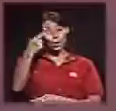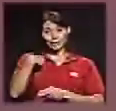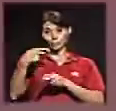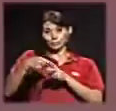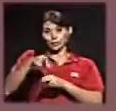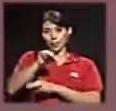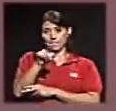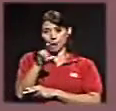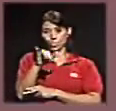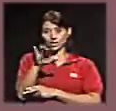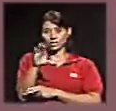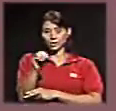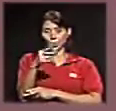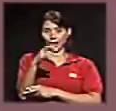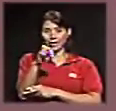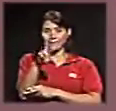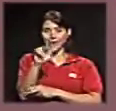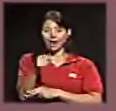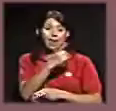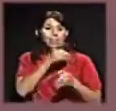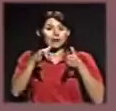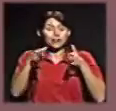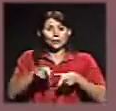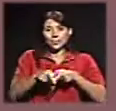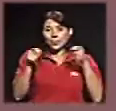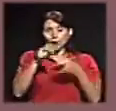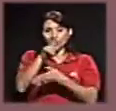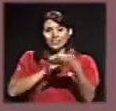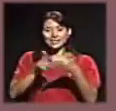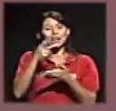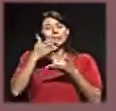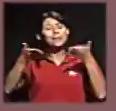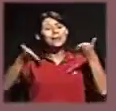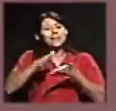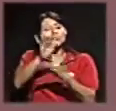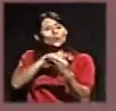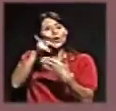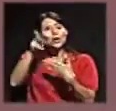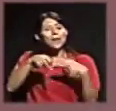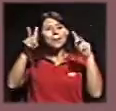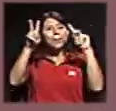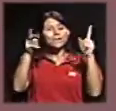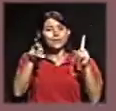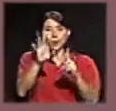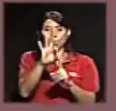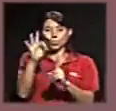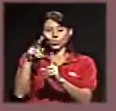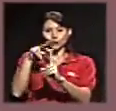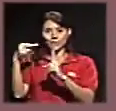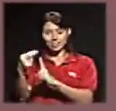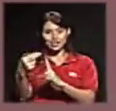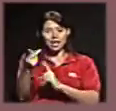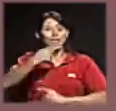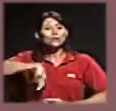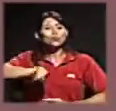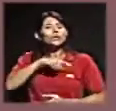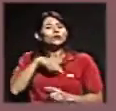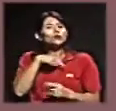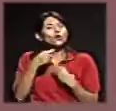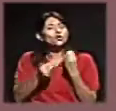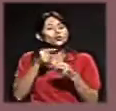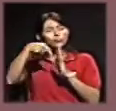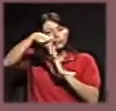Mauricio Herrera, director del Semanario Universidad, y le doy la bienvenida a su programa Puntos de Vista, donde profundizamos en